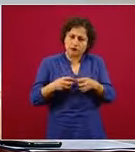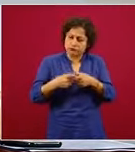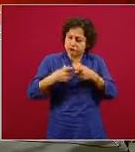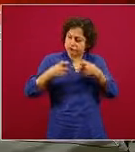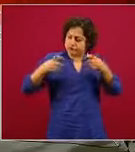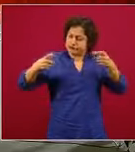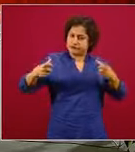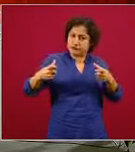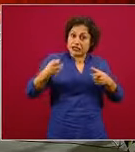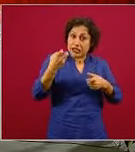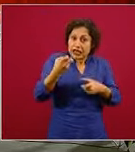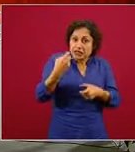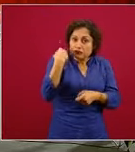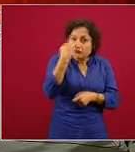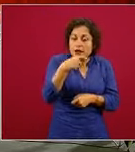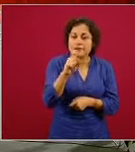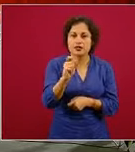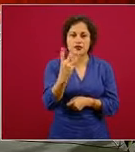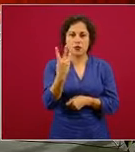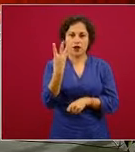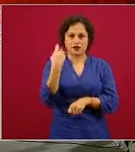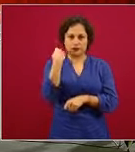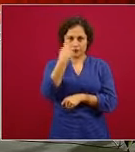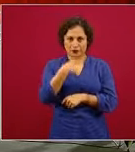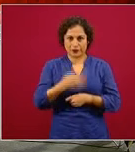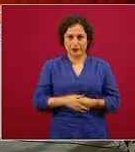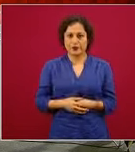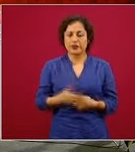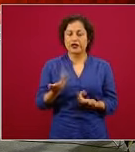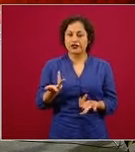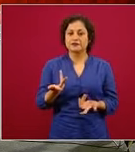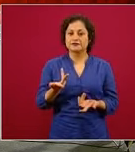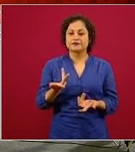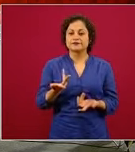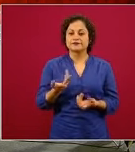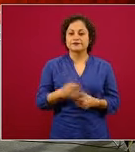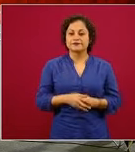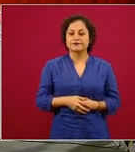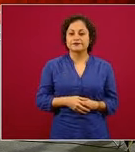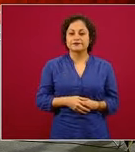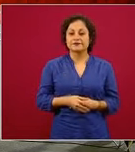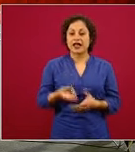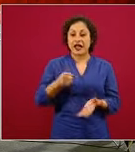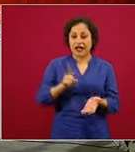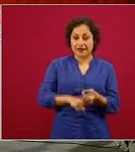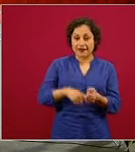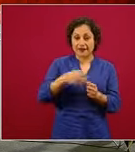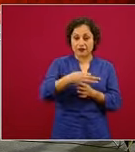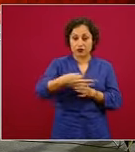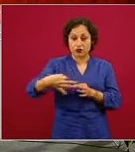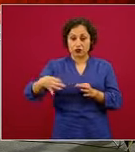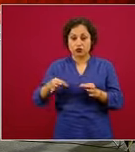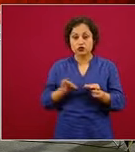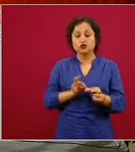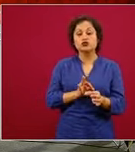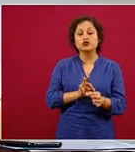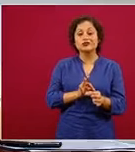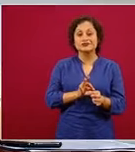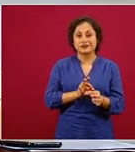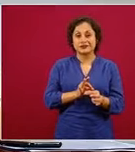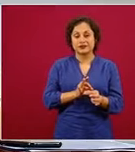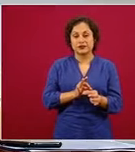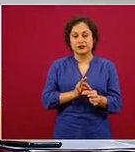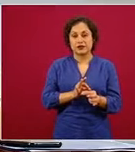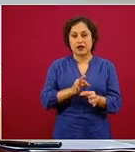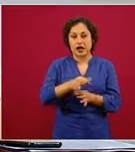importante considerar y el actor continuo de este sistema, de estas células, de este equipo